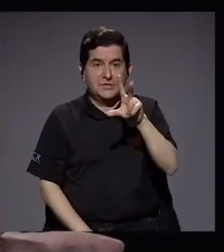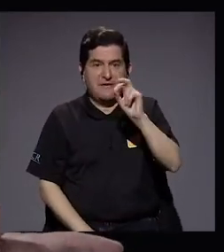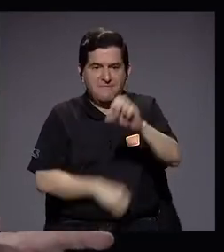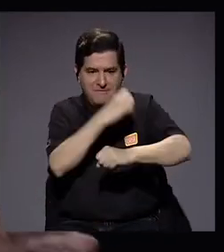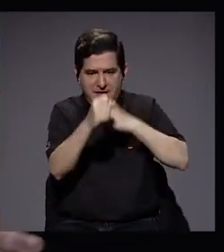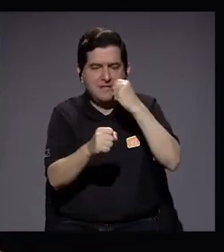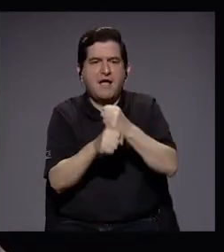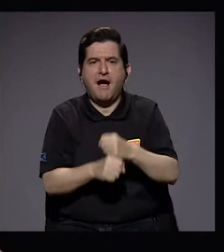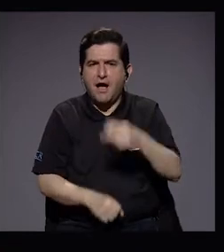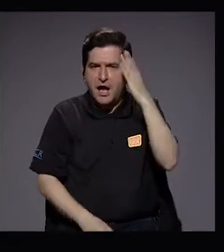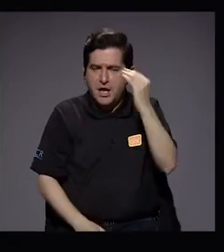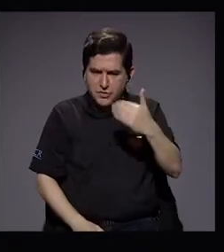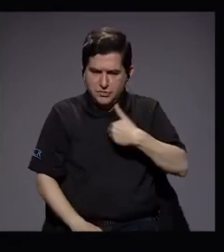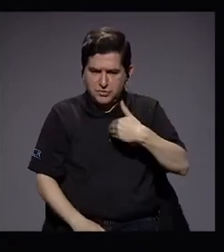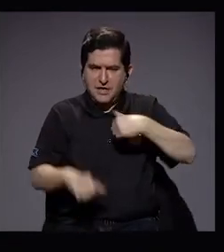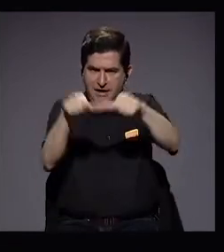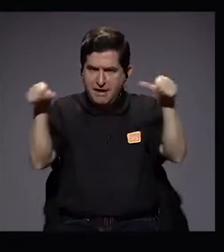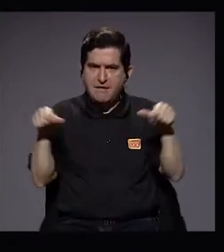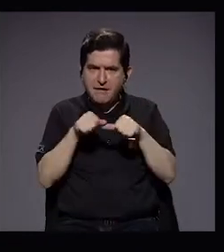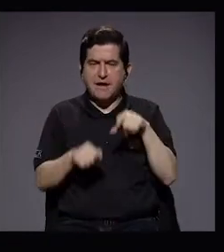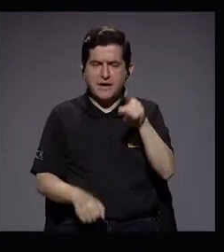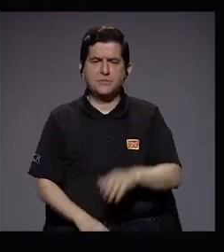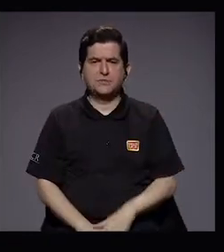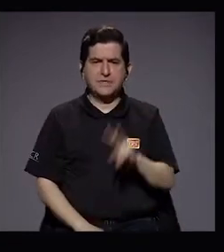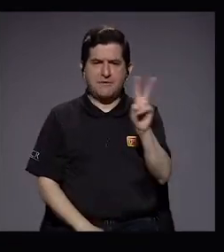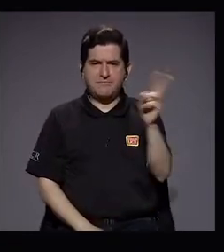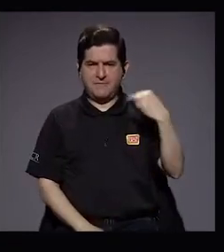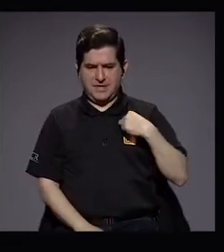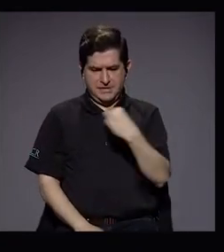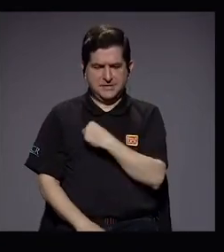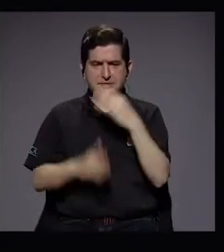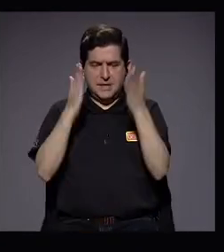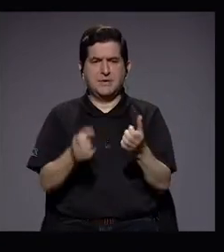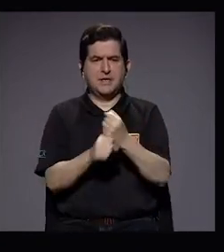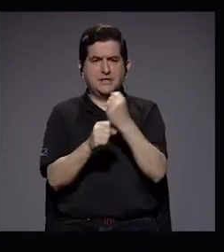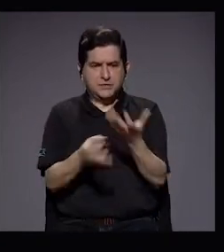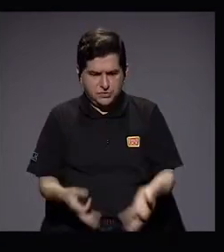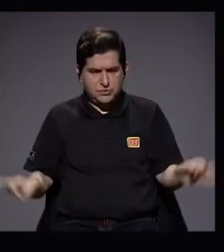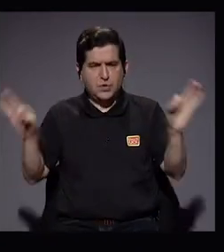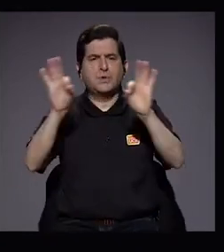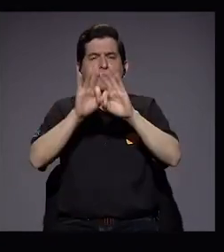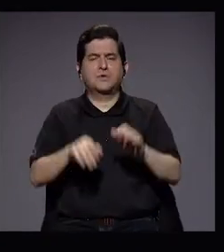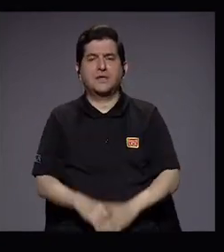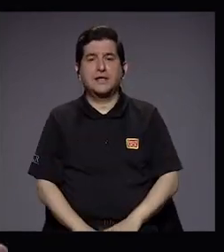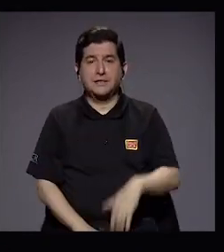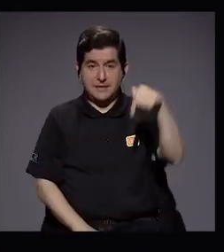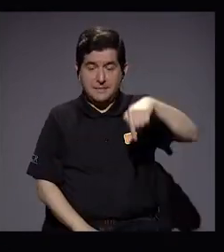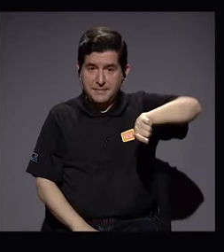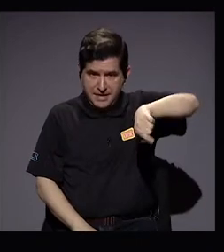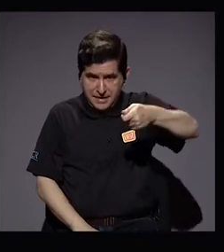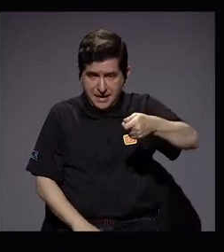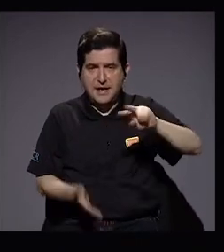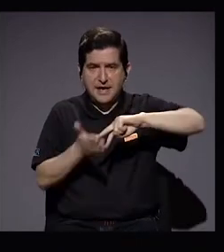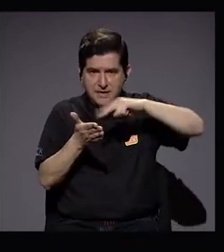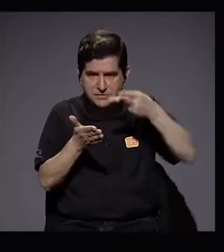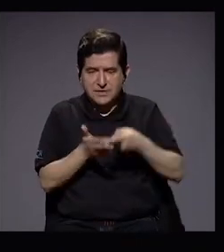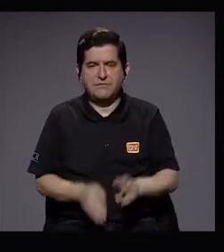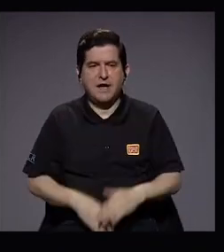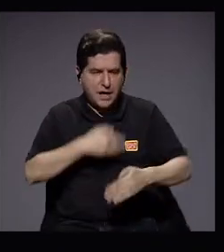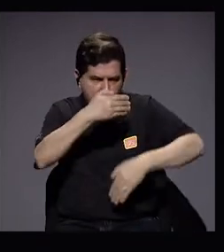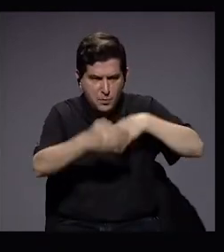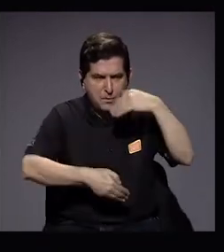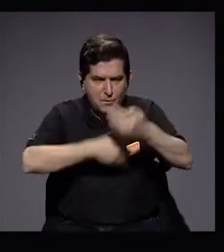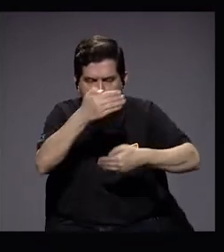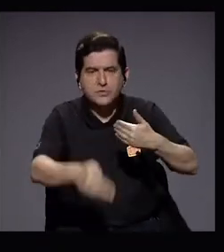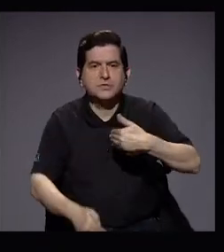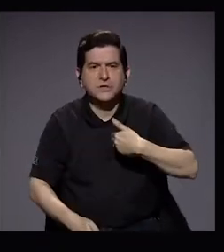en ese campo y debo reconocer, don Edwin, que usted como viceministro hizo una labor fundamental para el canal desde lo que significa la hoja de ruta